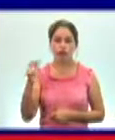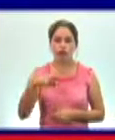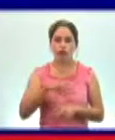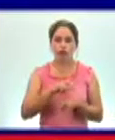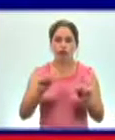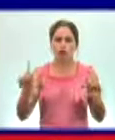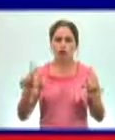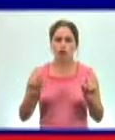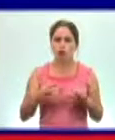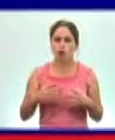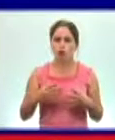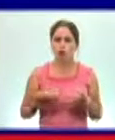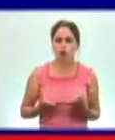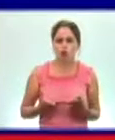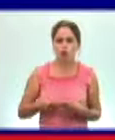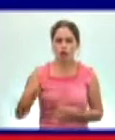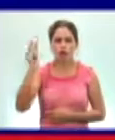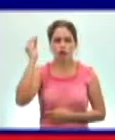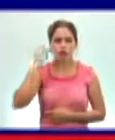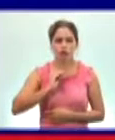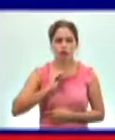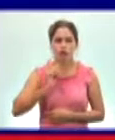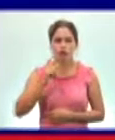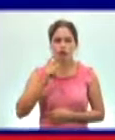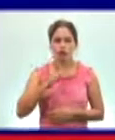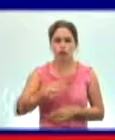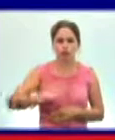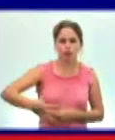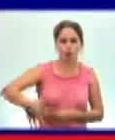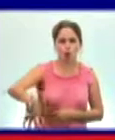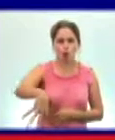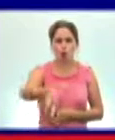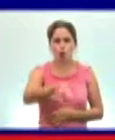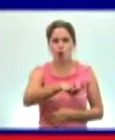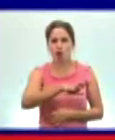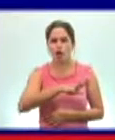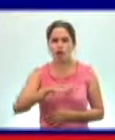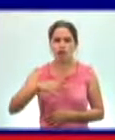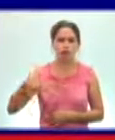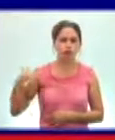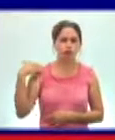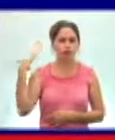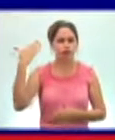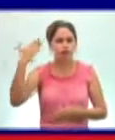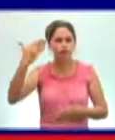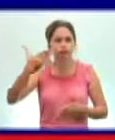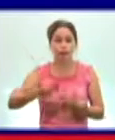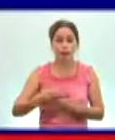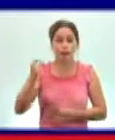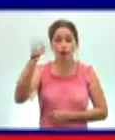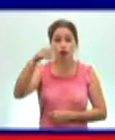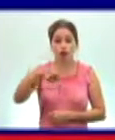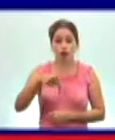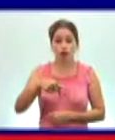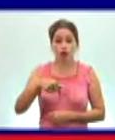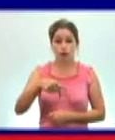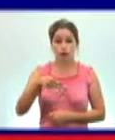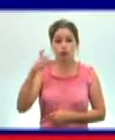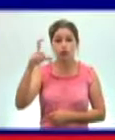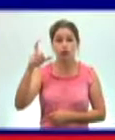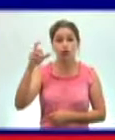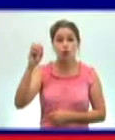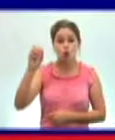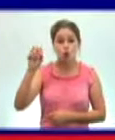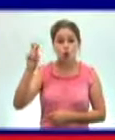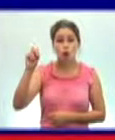es el conocimiento de los objetos, fenómenos y procesos para actuar en la realidad. El concepto de libertad